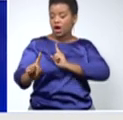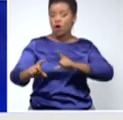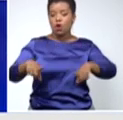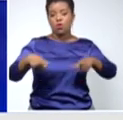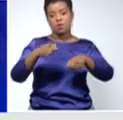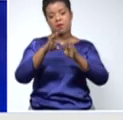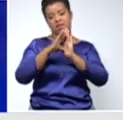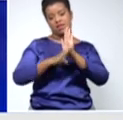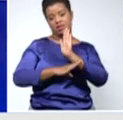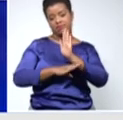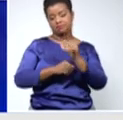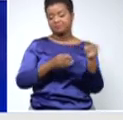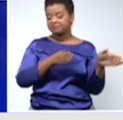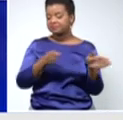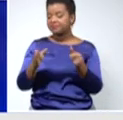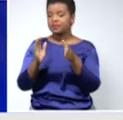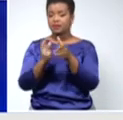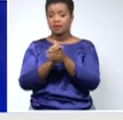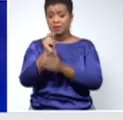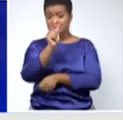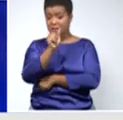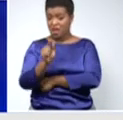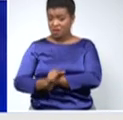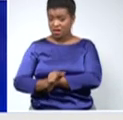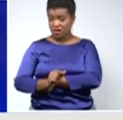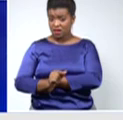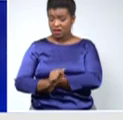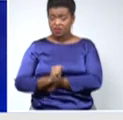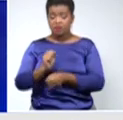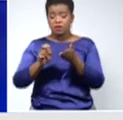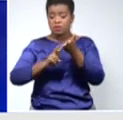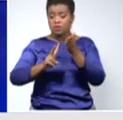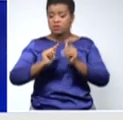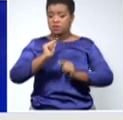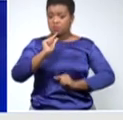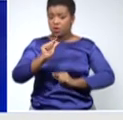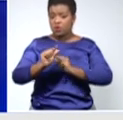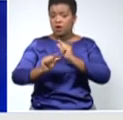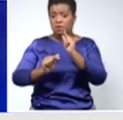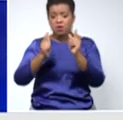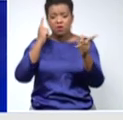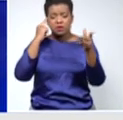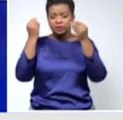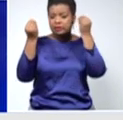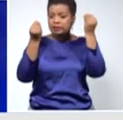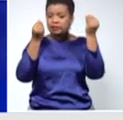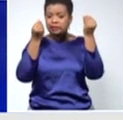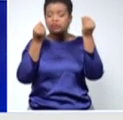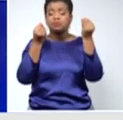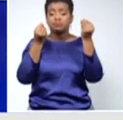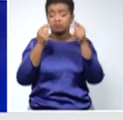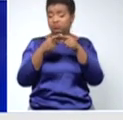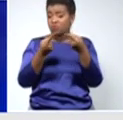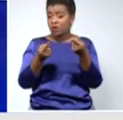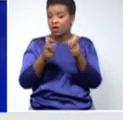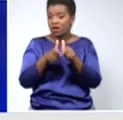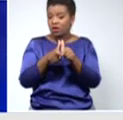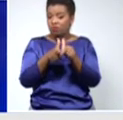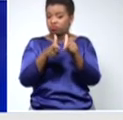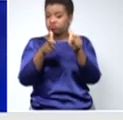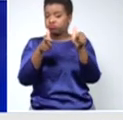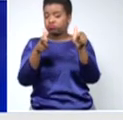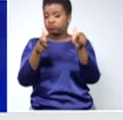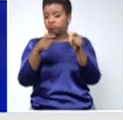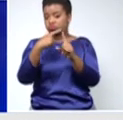Mayabeque, provincia que hemos ido analizando el incremento que han tenido y